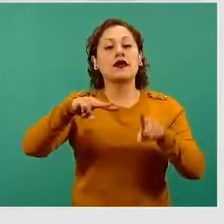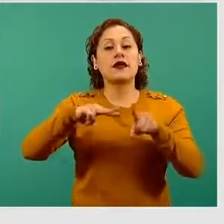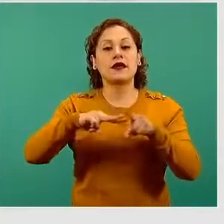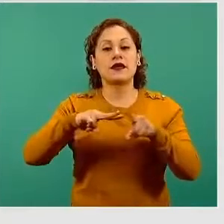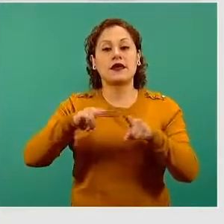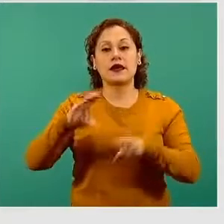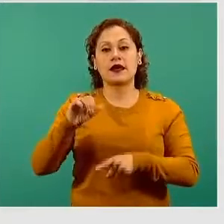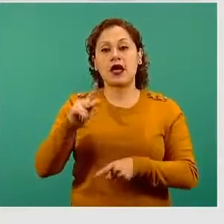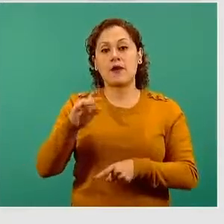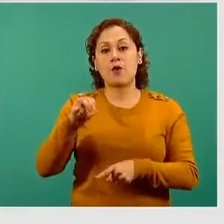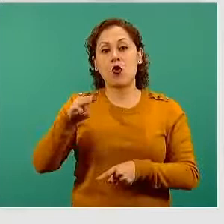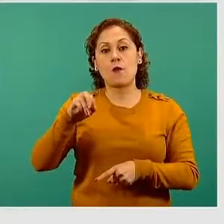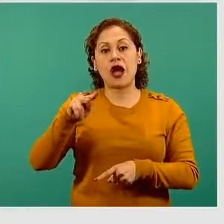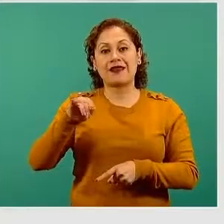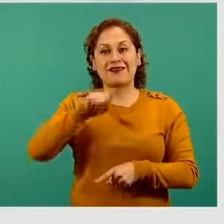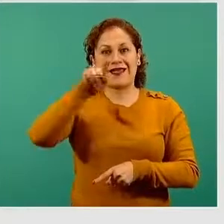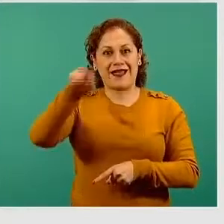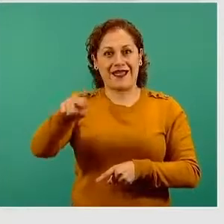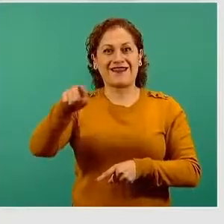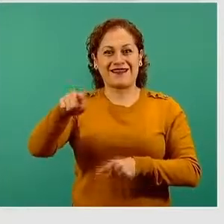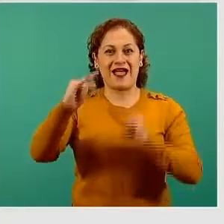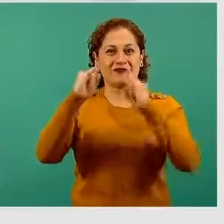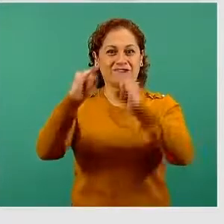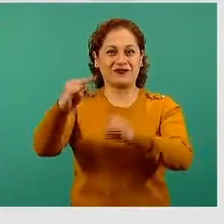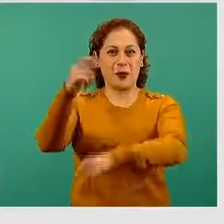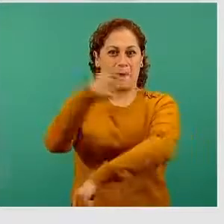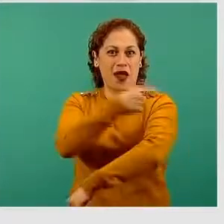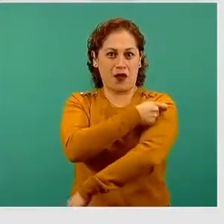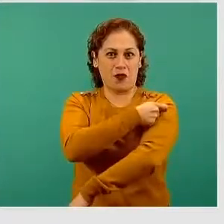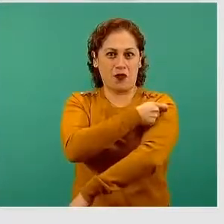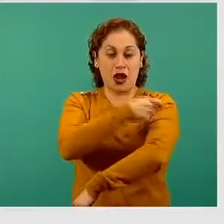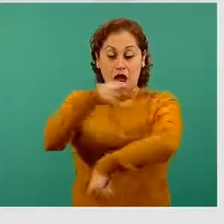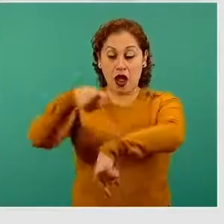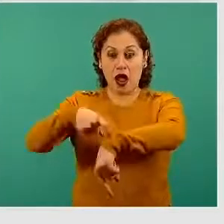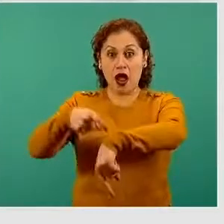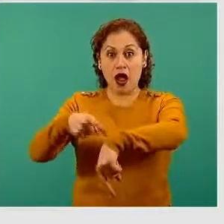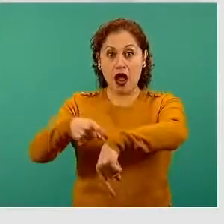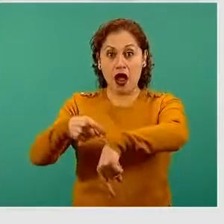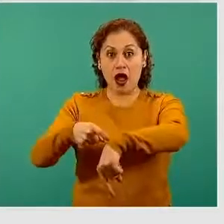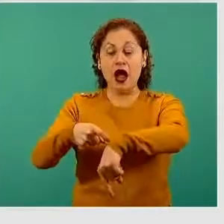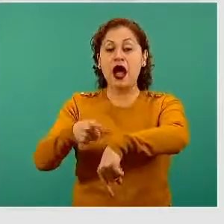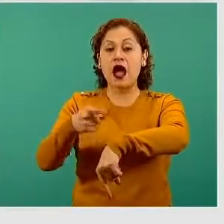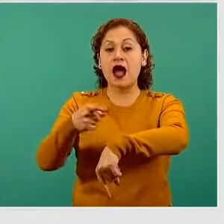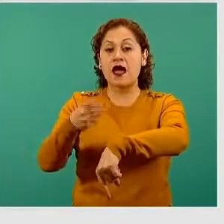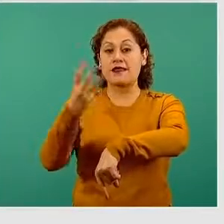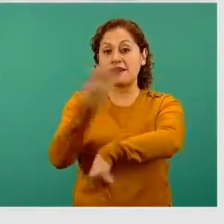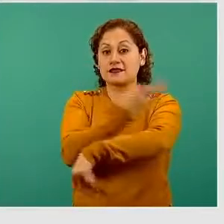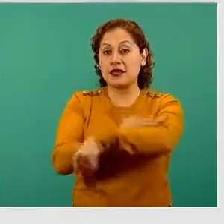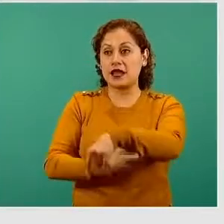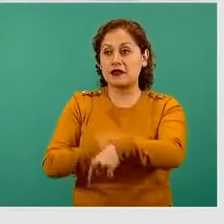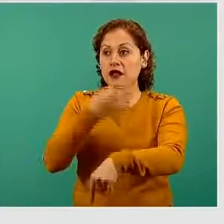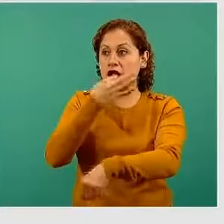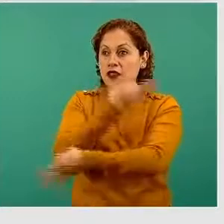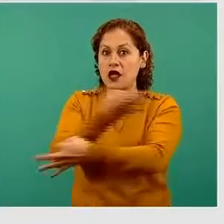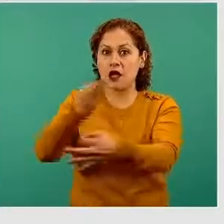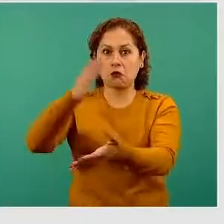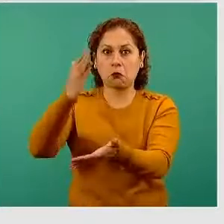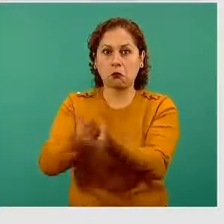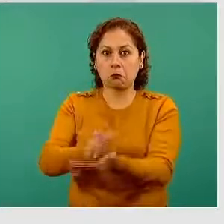les avisaron que se habían terminado las vacunas. ¿Qué falló y cómo se van a corregir estos errores? 3 preguntas, muchas